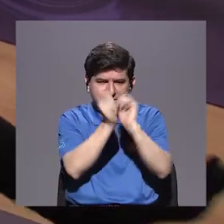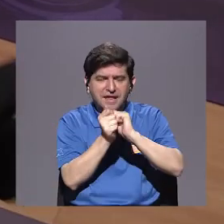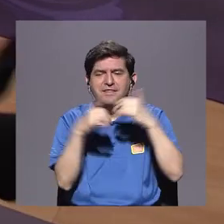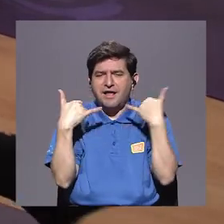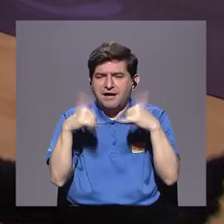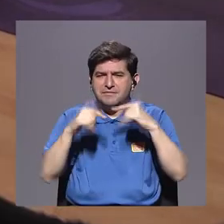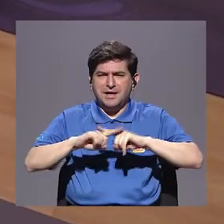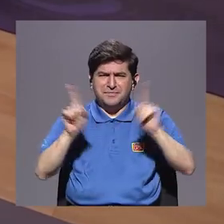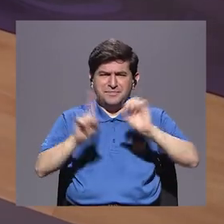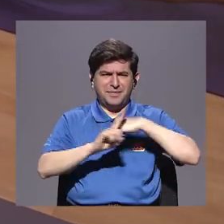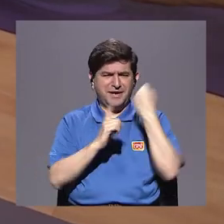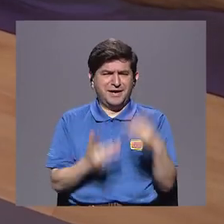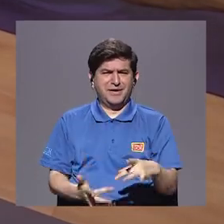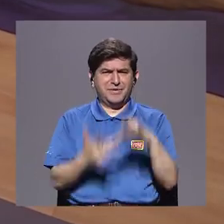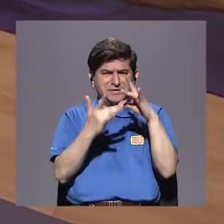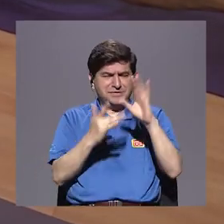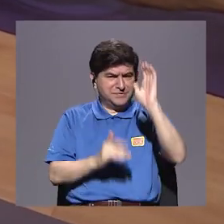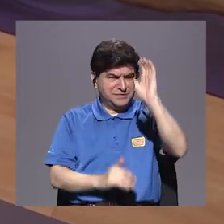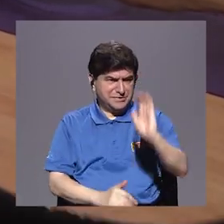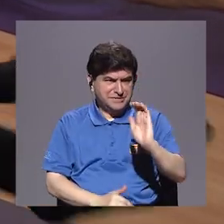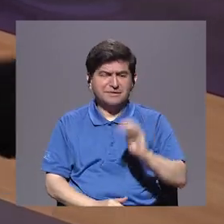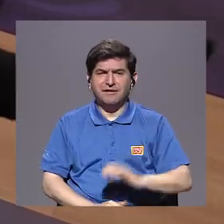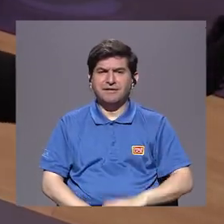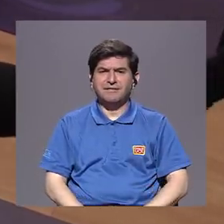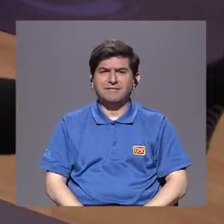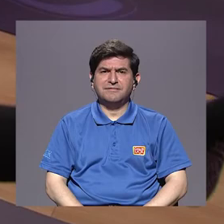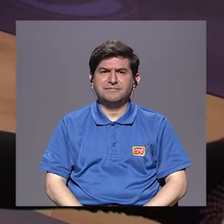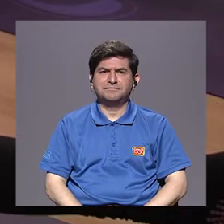adaptarse al juego, pero si hay una condición especial en el niño,